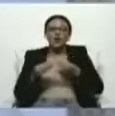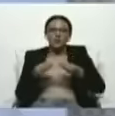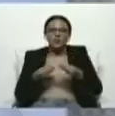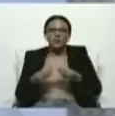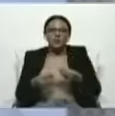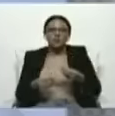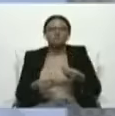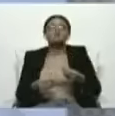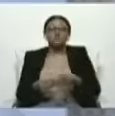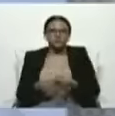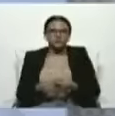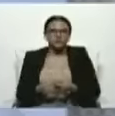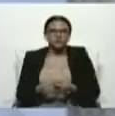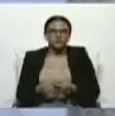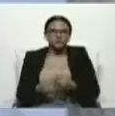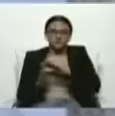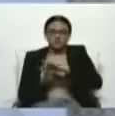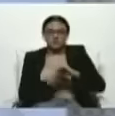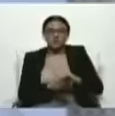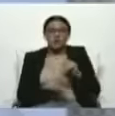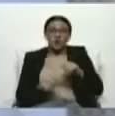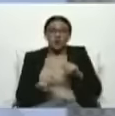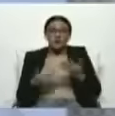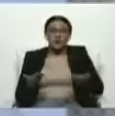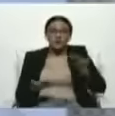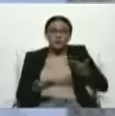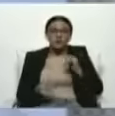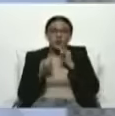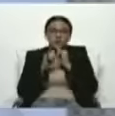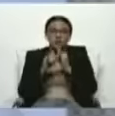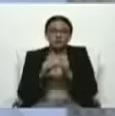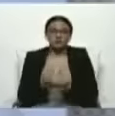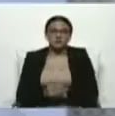Hacemos un paréntesis, esta hora hay información importante, nos unimos en vivo.